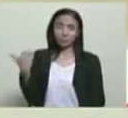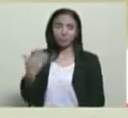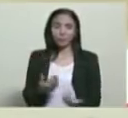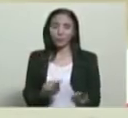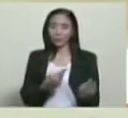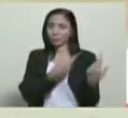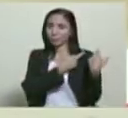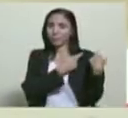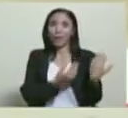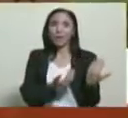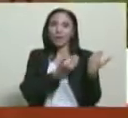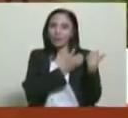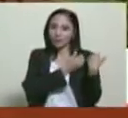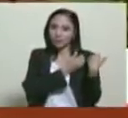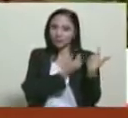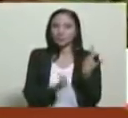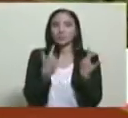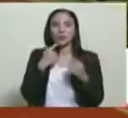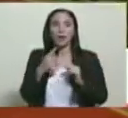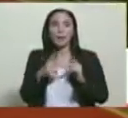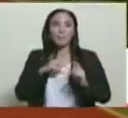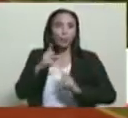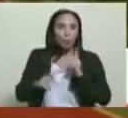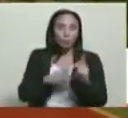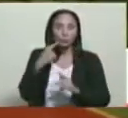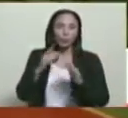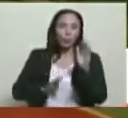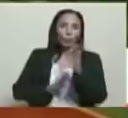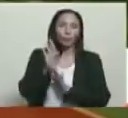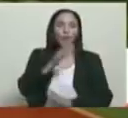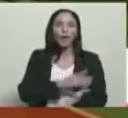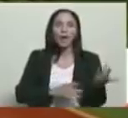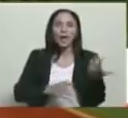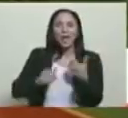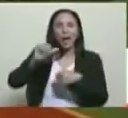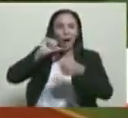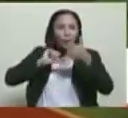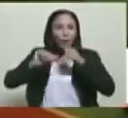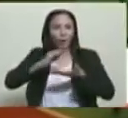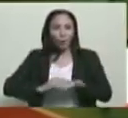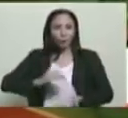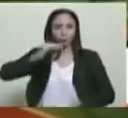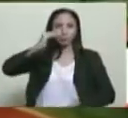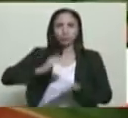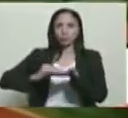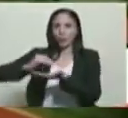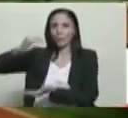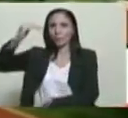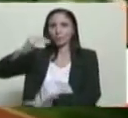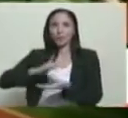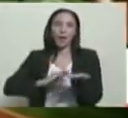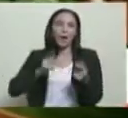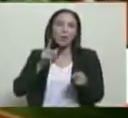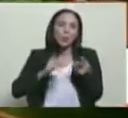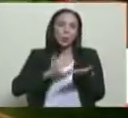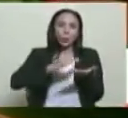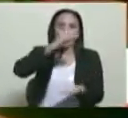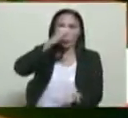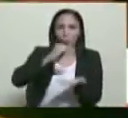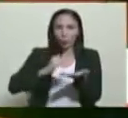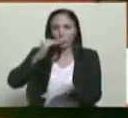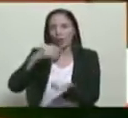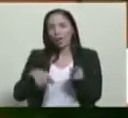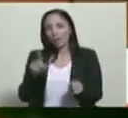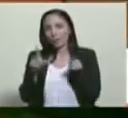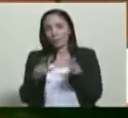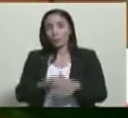riendas y garantizado la producción de tanques de agua, de almacenamiento de agua de diferentes dimensiones. Y hoy, en el marco